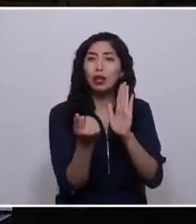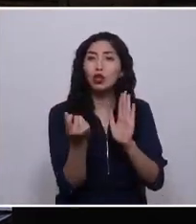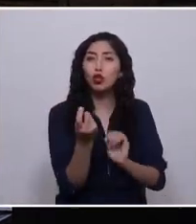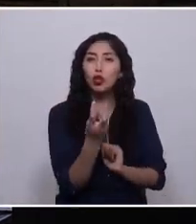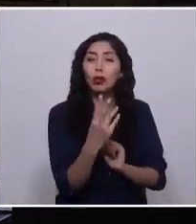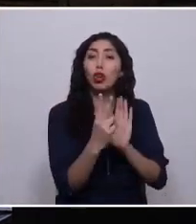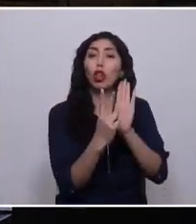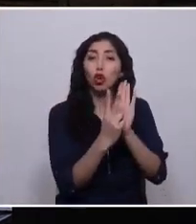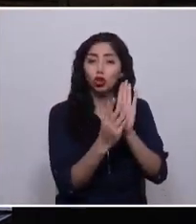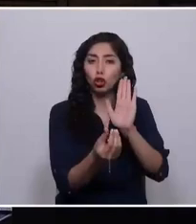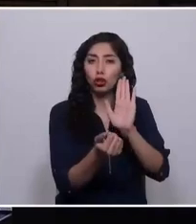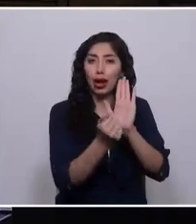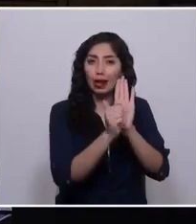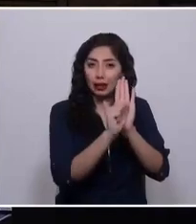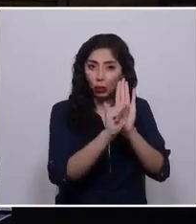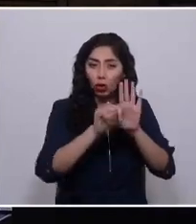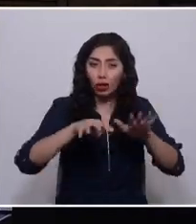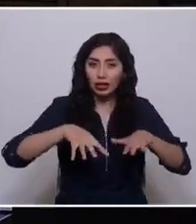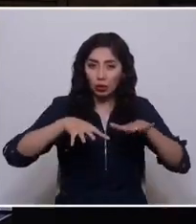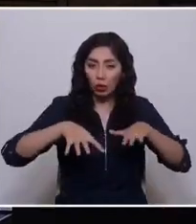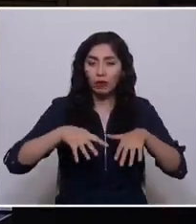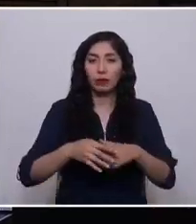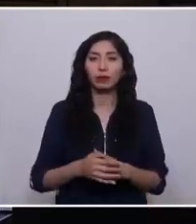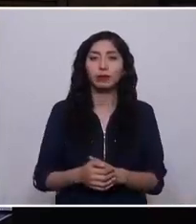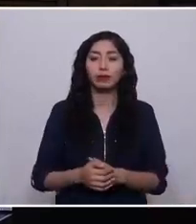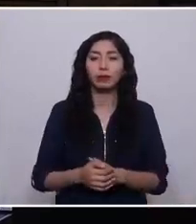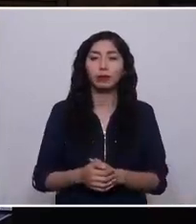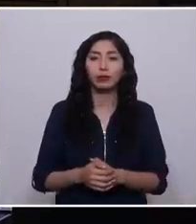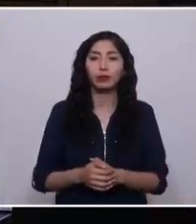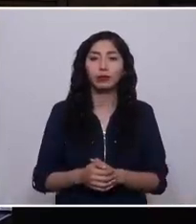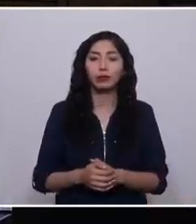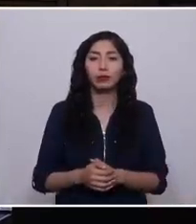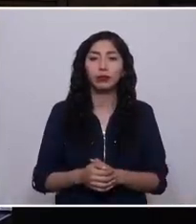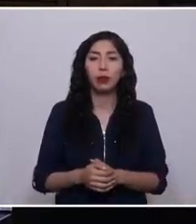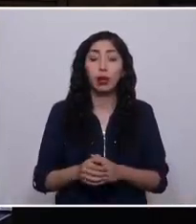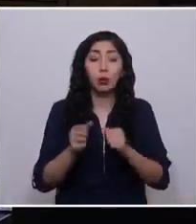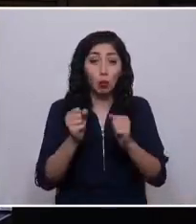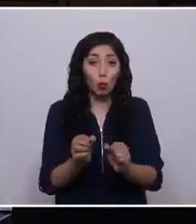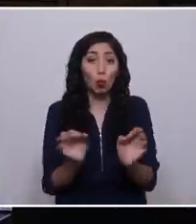del artículo 19. Se ofrece la palabra